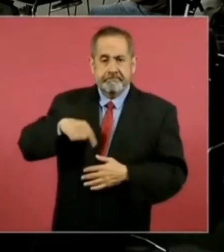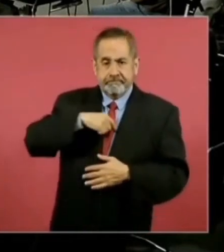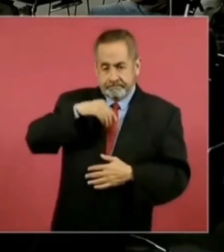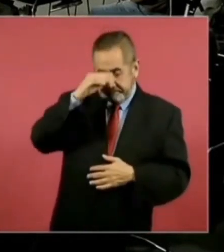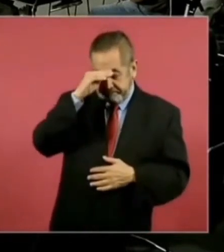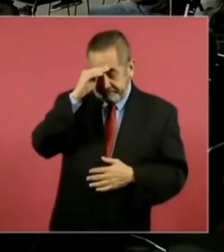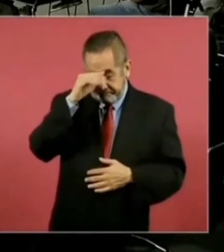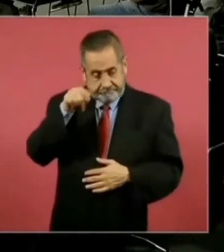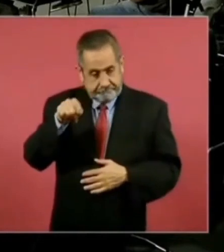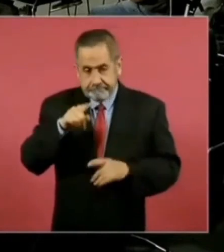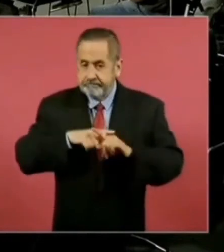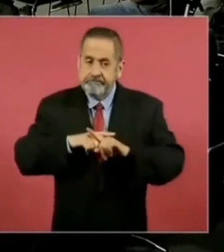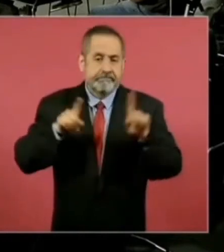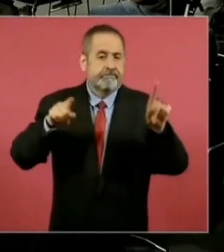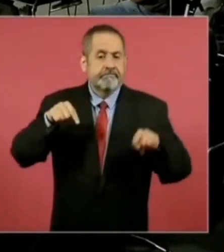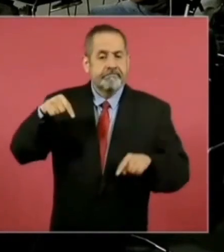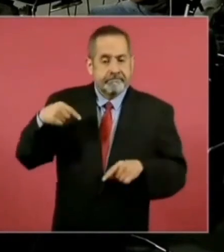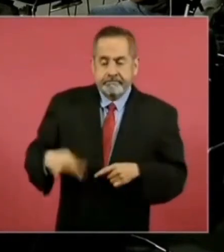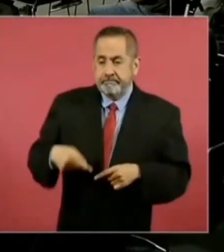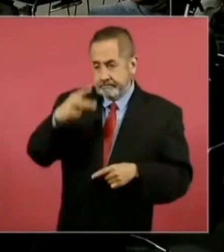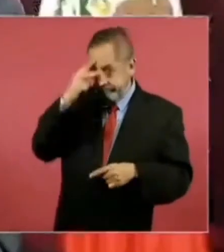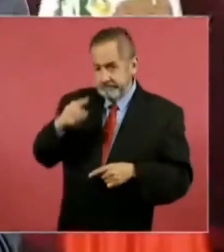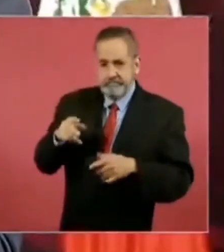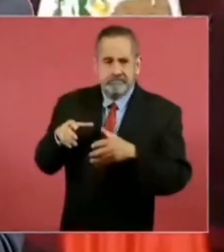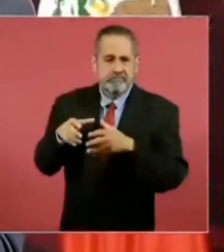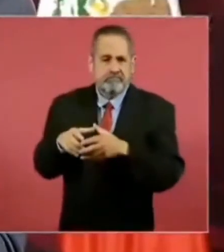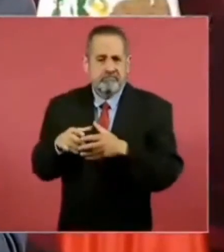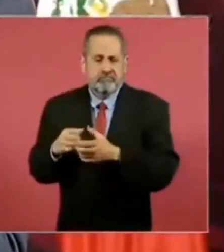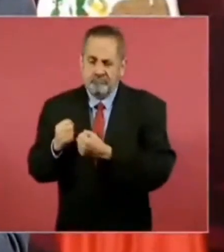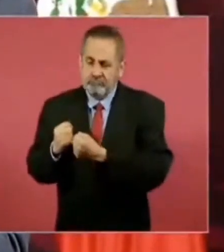algo, por eso somos potencia,